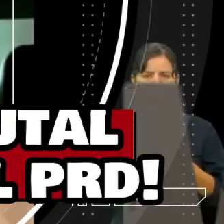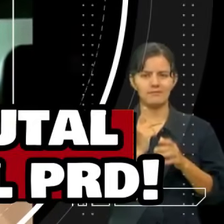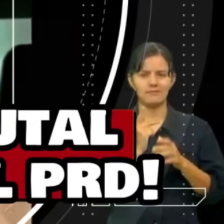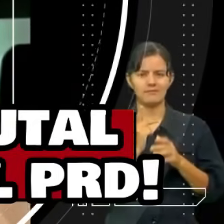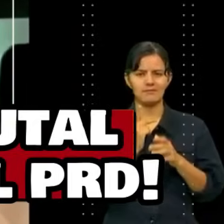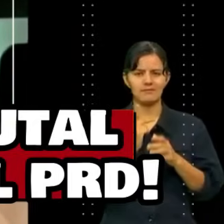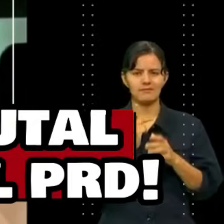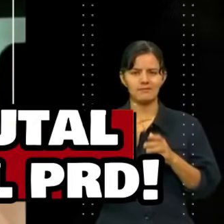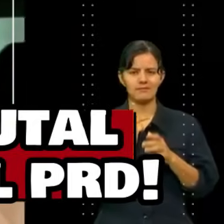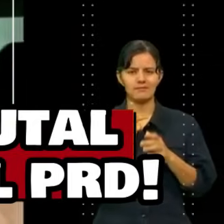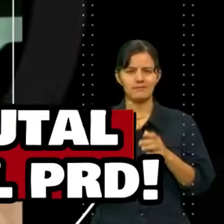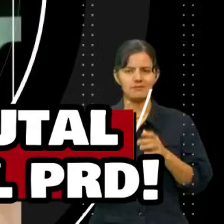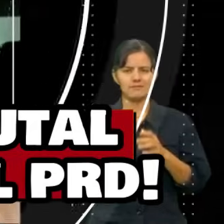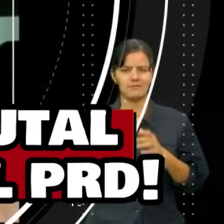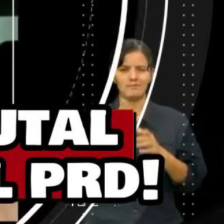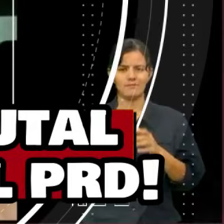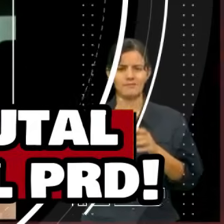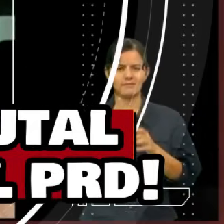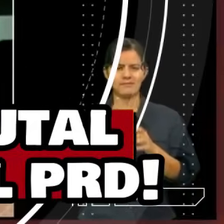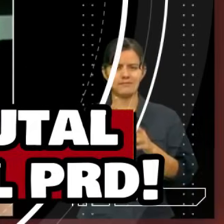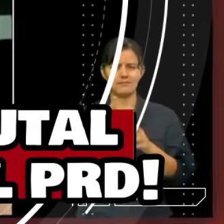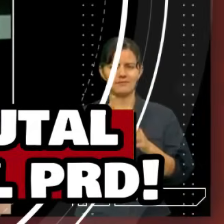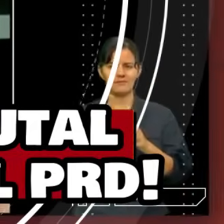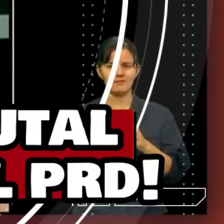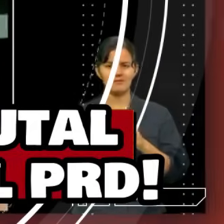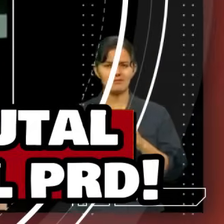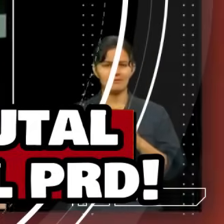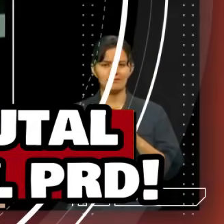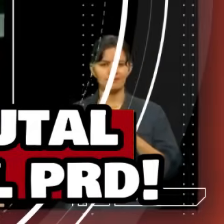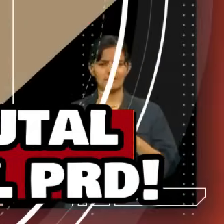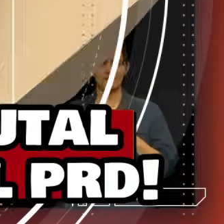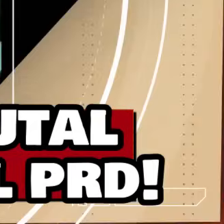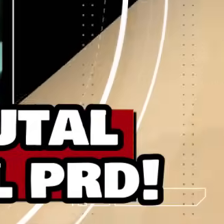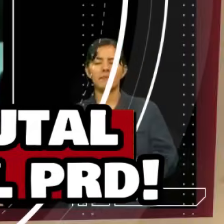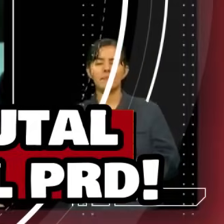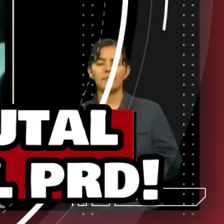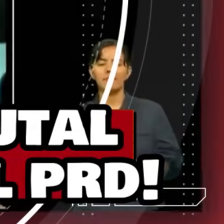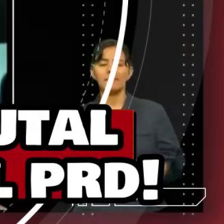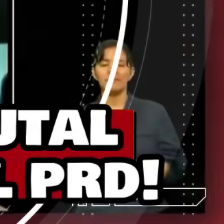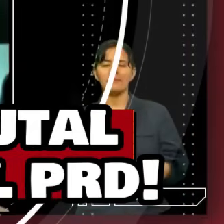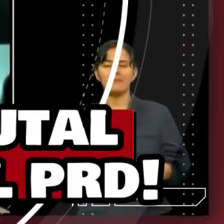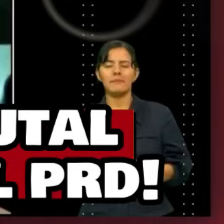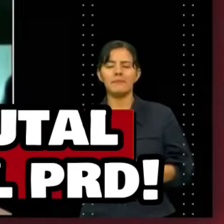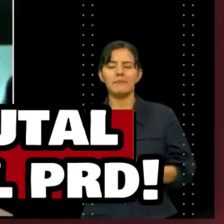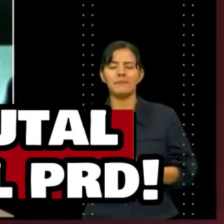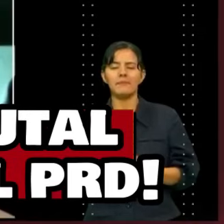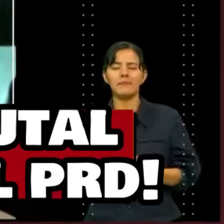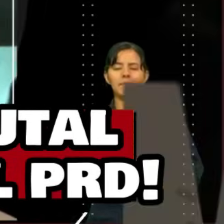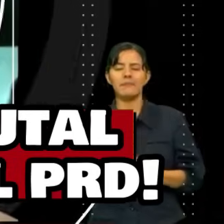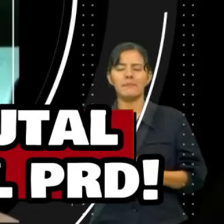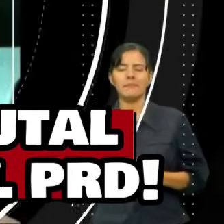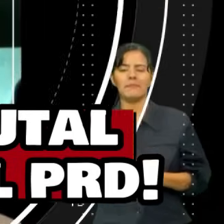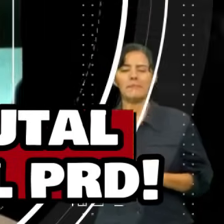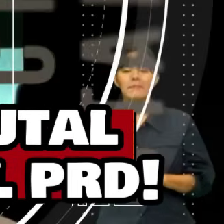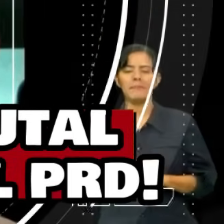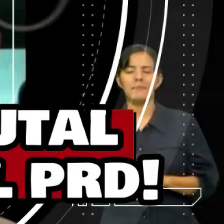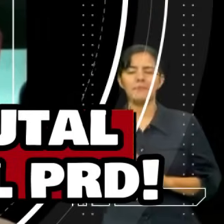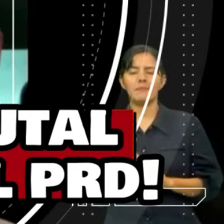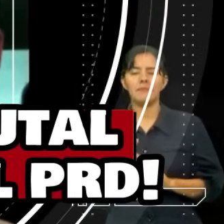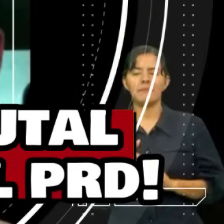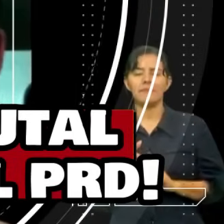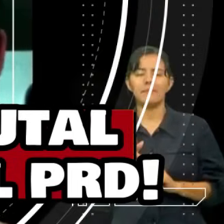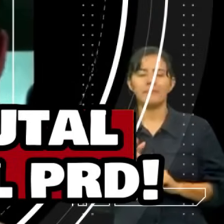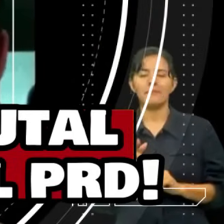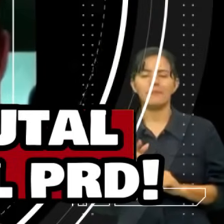la virtual presidenta electa Claudia Sheinbaum y el jefe del Ejecutivo Federal, Andrés Manuel López Obrador, habían manifestado su aprobación a que se